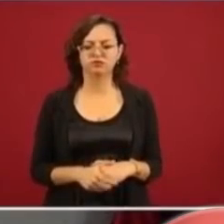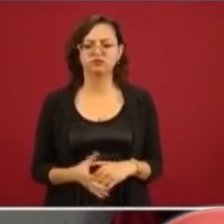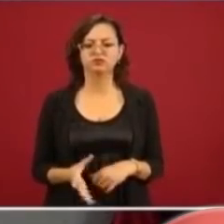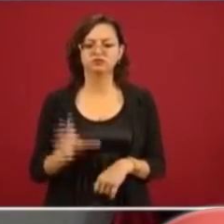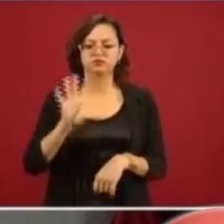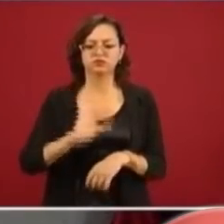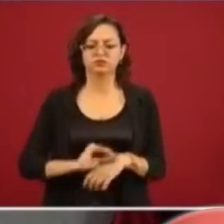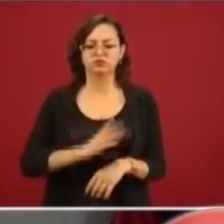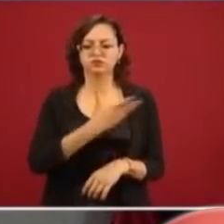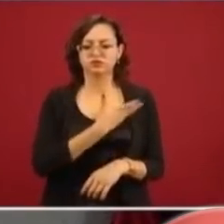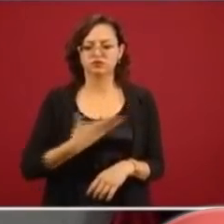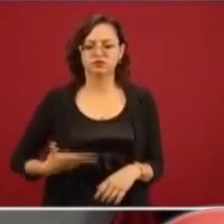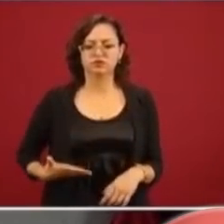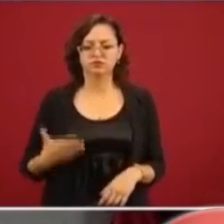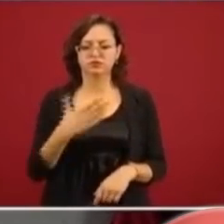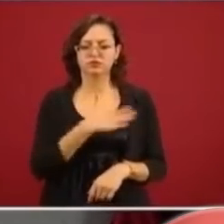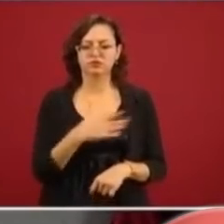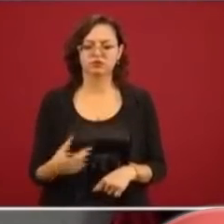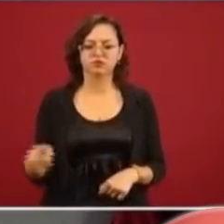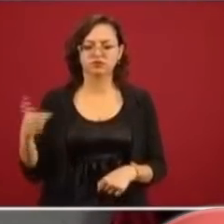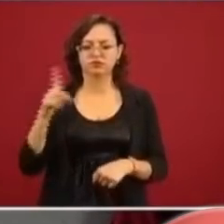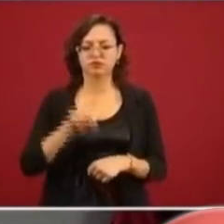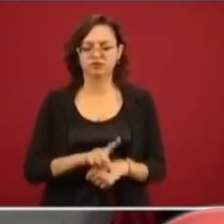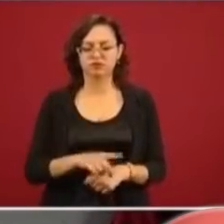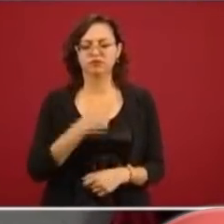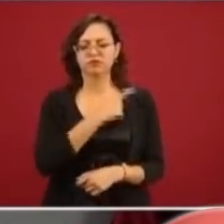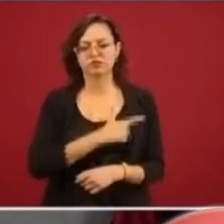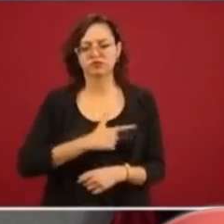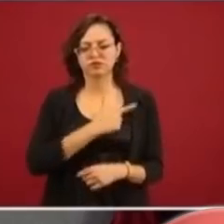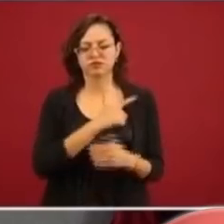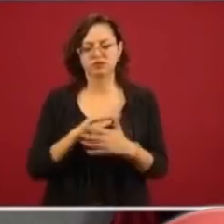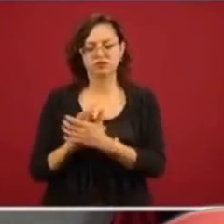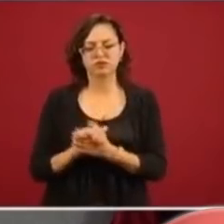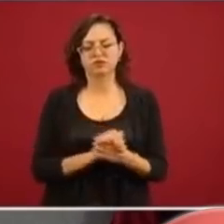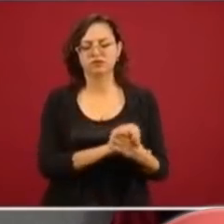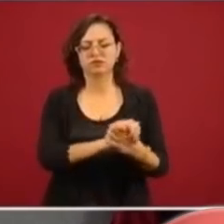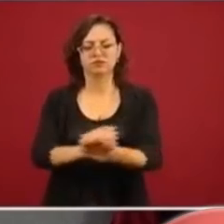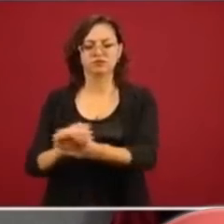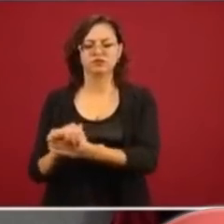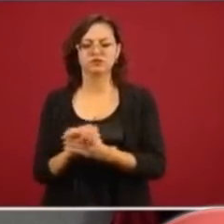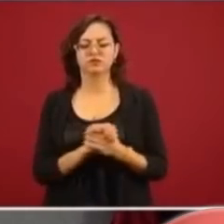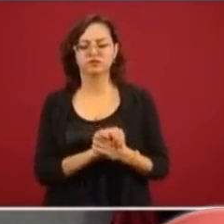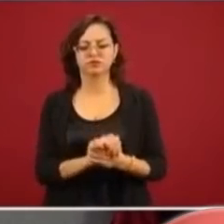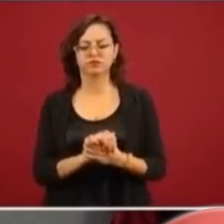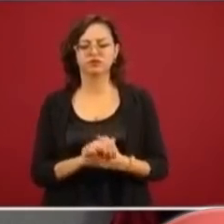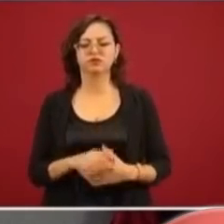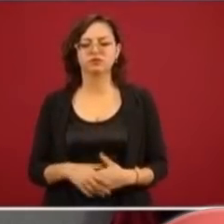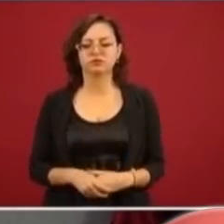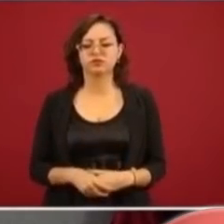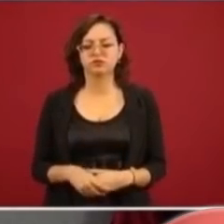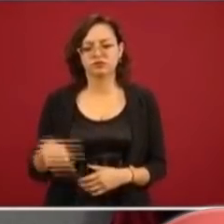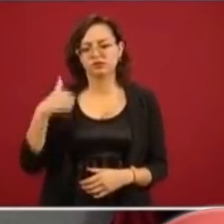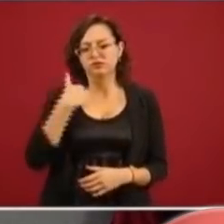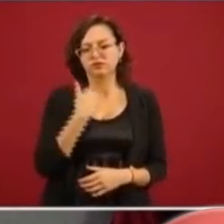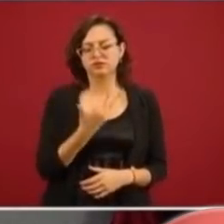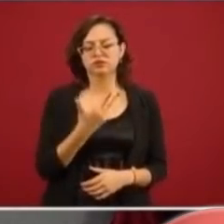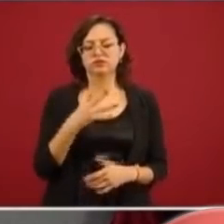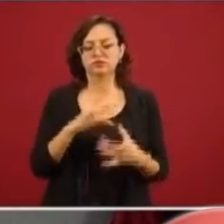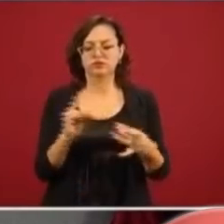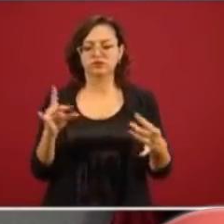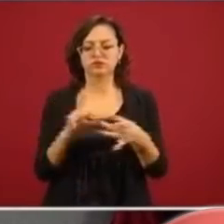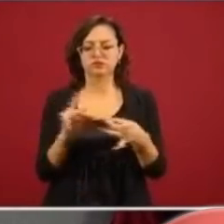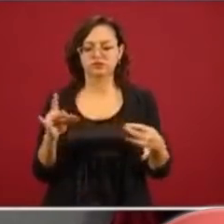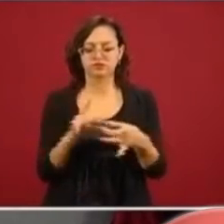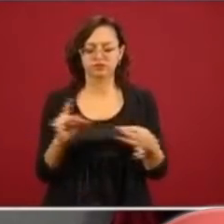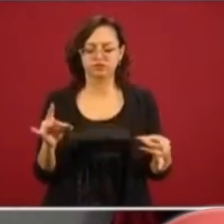permiso, señor presidente, muy buenos días. Me da gusto saludarlos. En principio, porque rápidamente hago el diagnóstico que